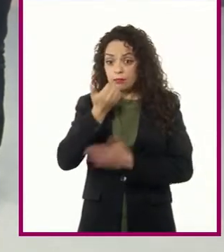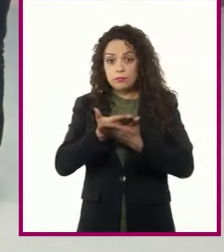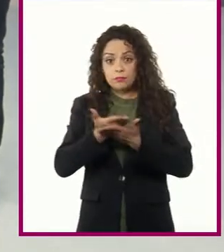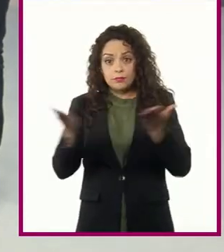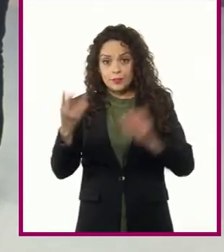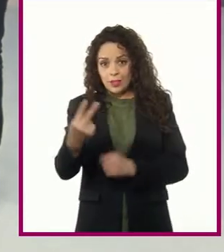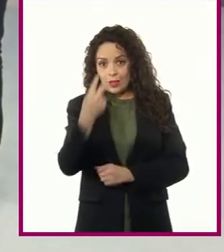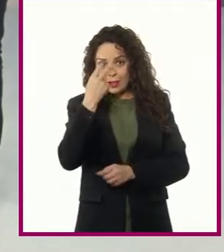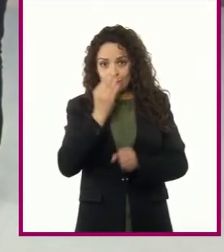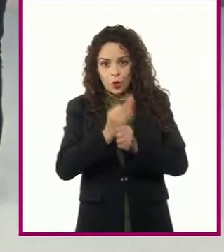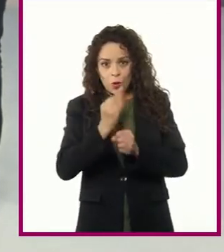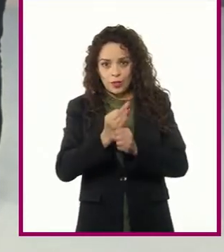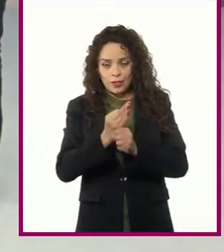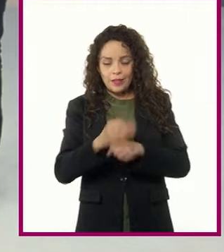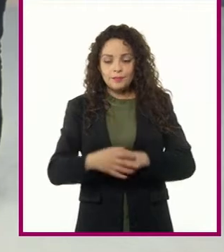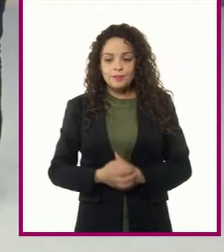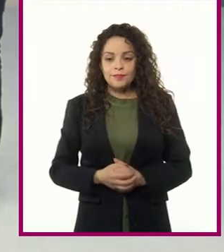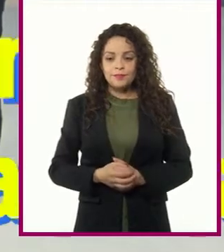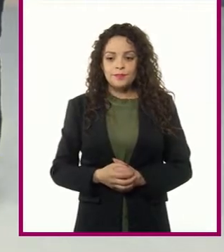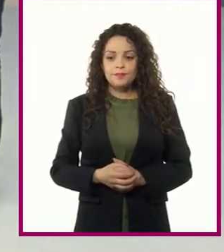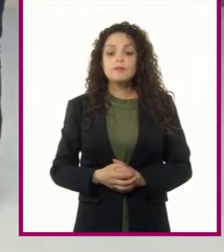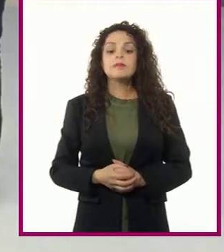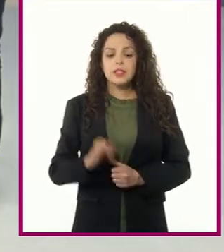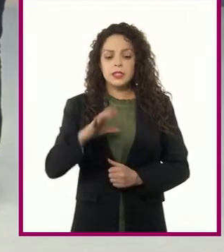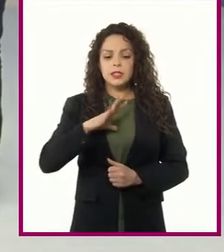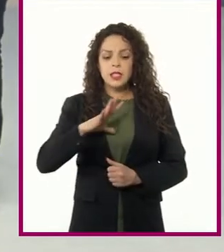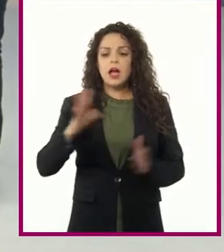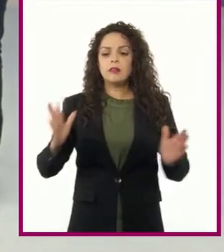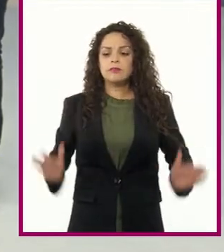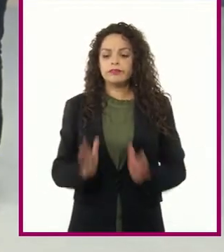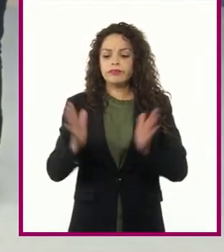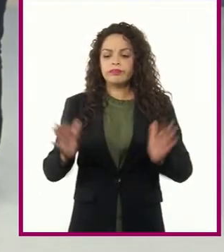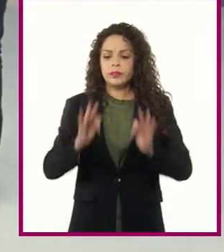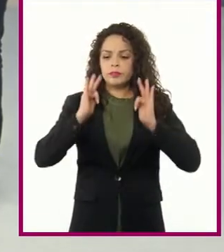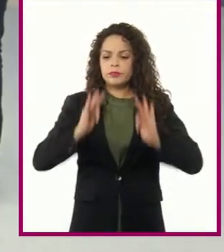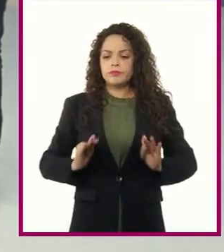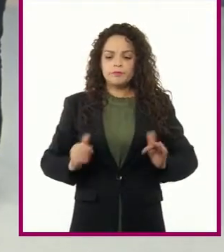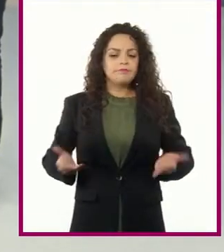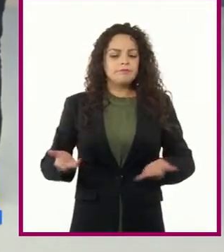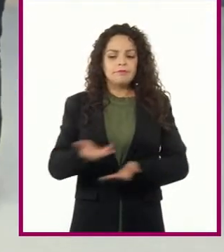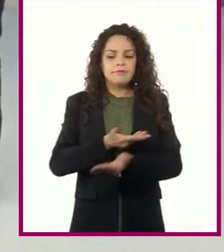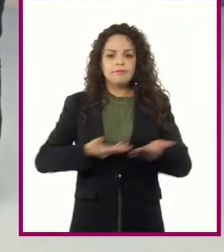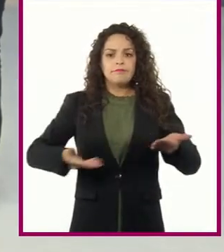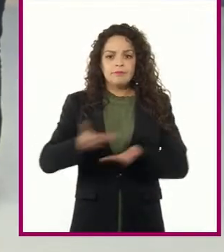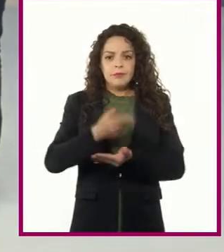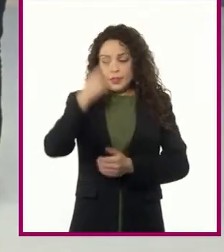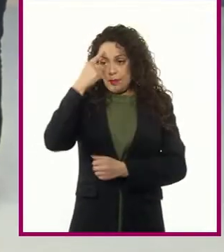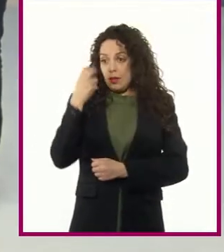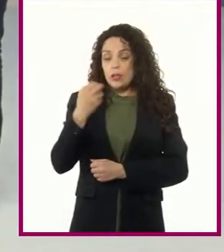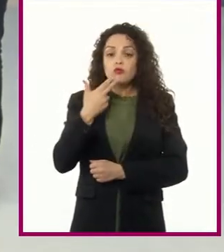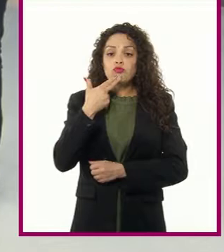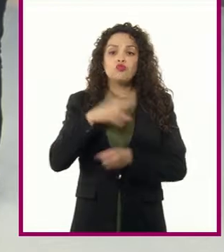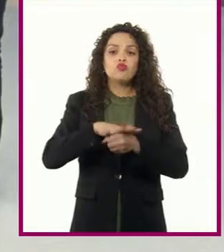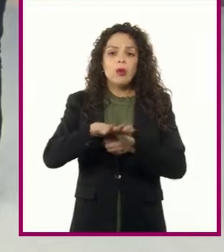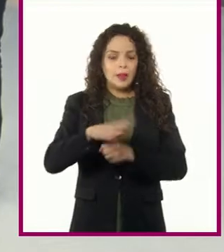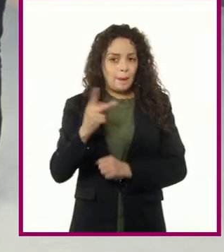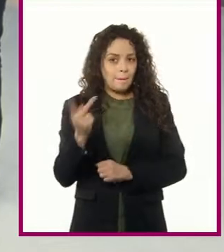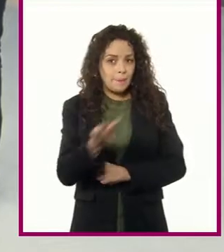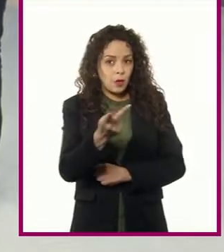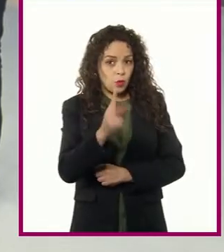nos ven o escuchan desde su casa fomenta una convivencia escolar pacífica. Para ello, utilizaremos estas